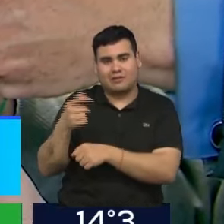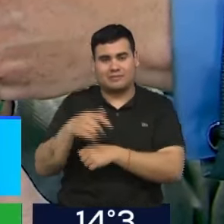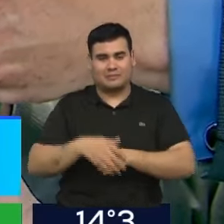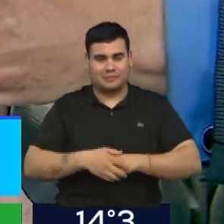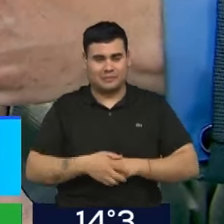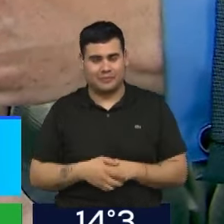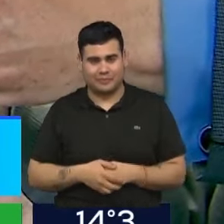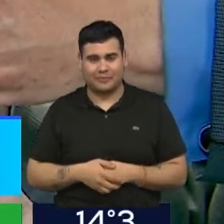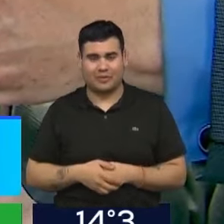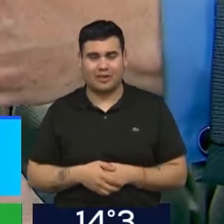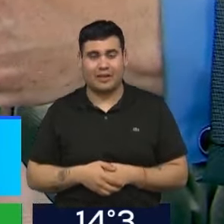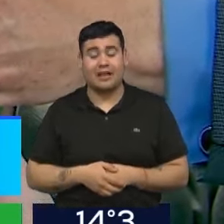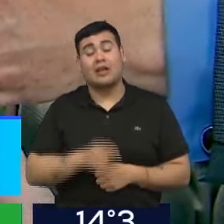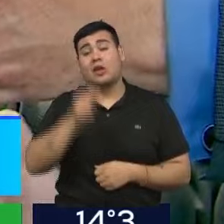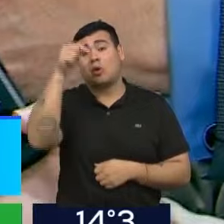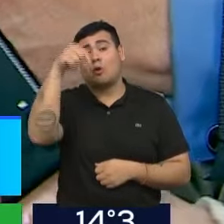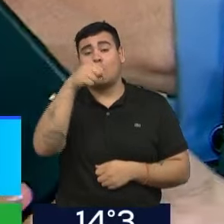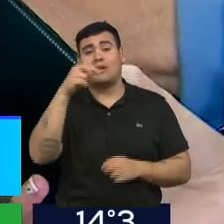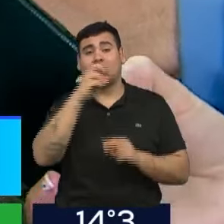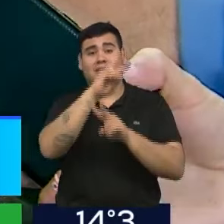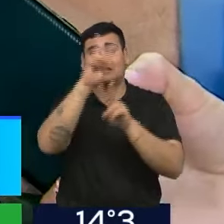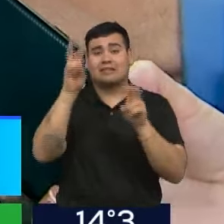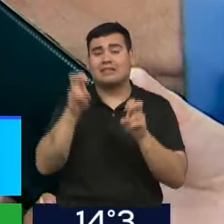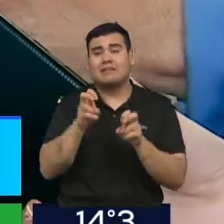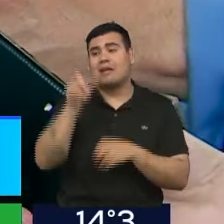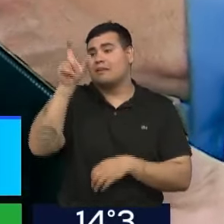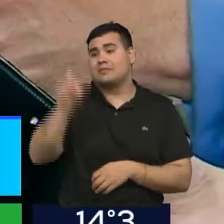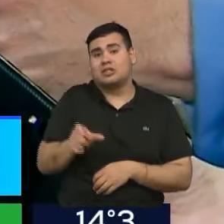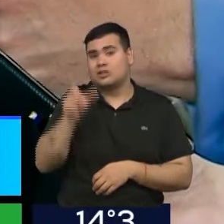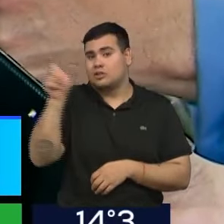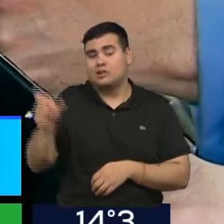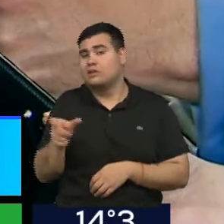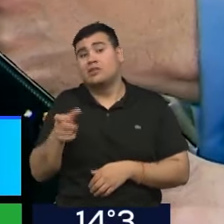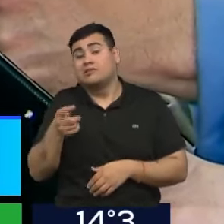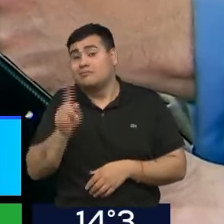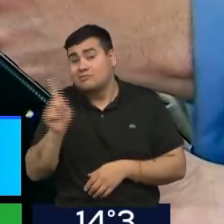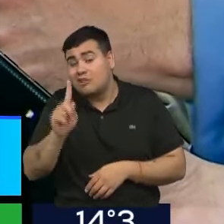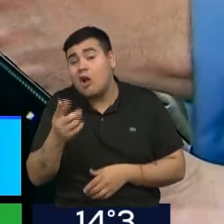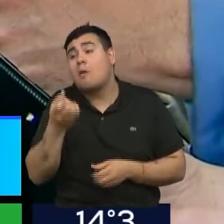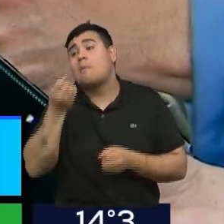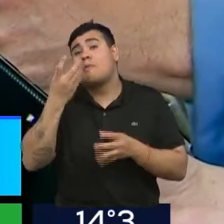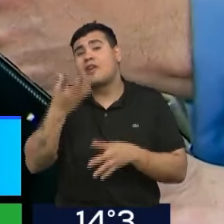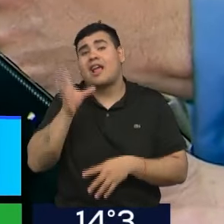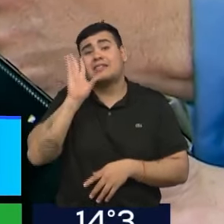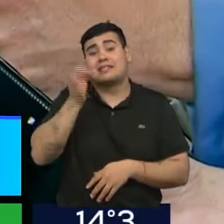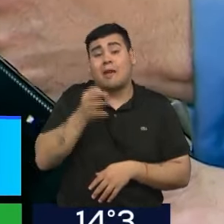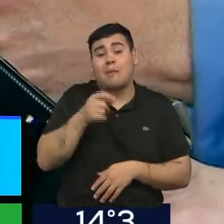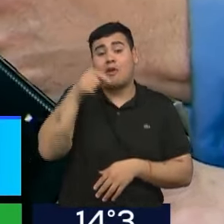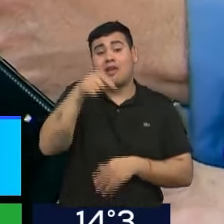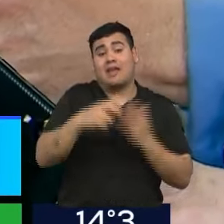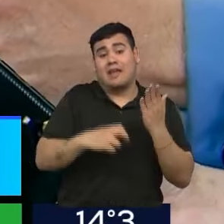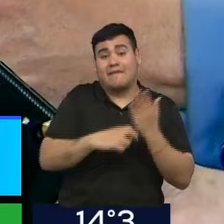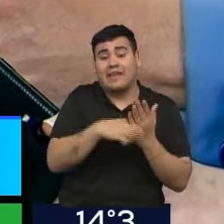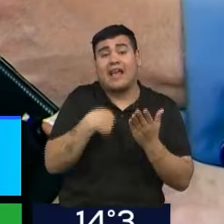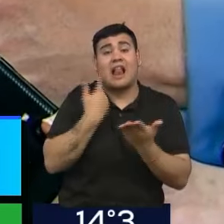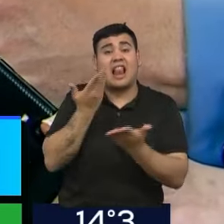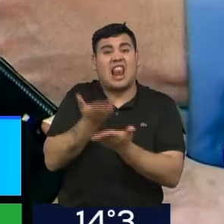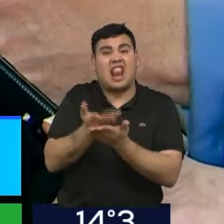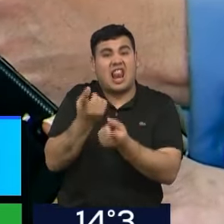en claro en el día de hoy que no es una cuestión de autor, sino que no queremos o no les hace falta ni a la Fiscalía ni tampoco a vuestra